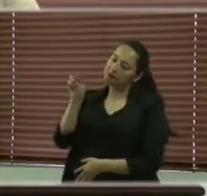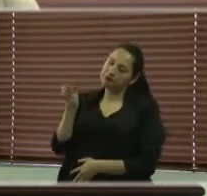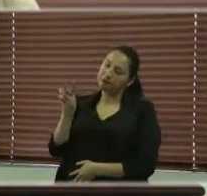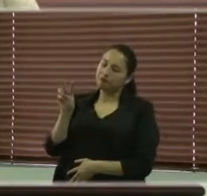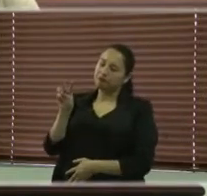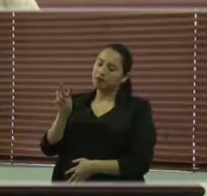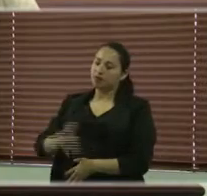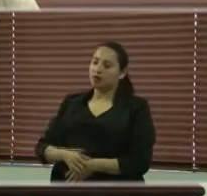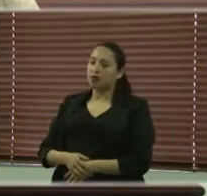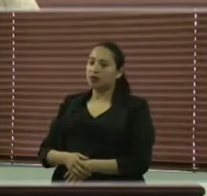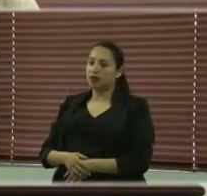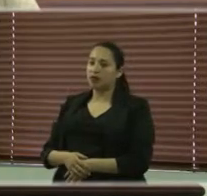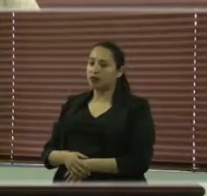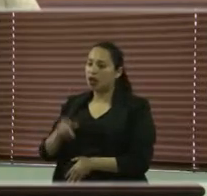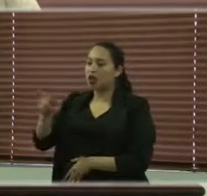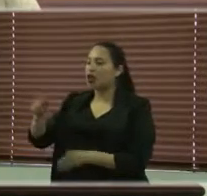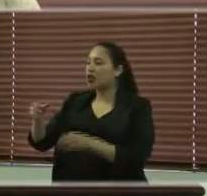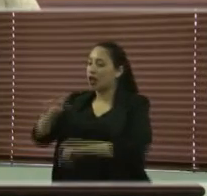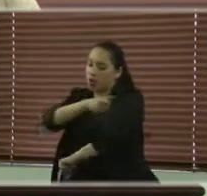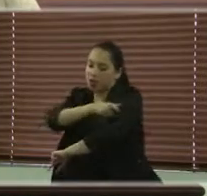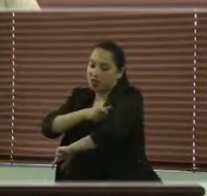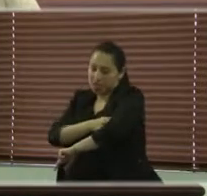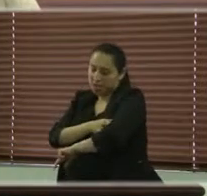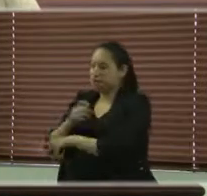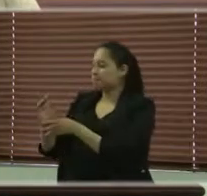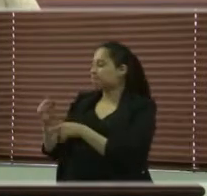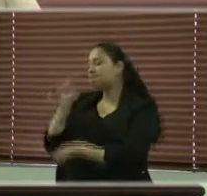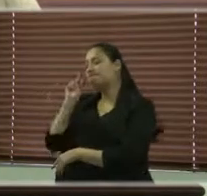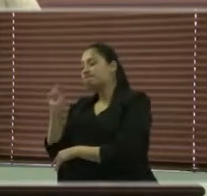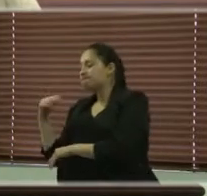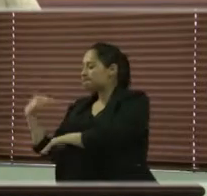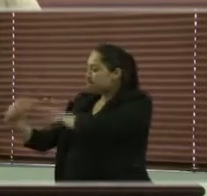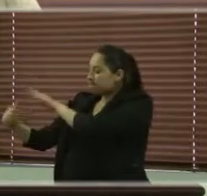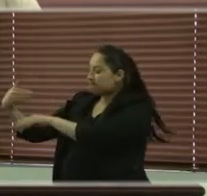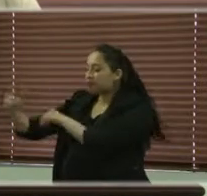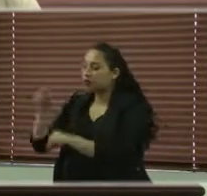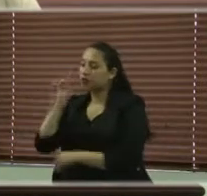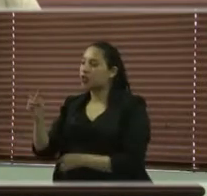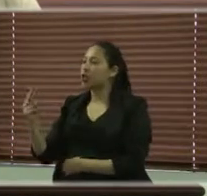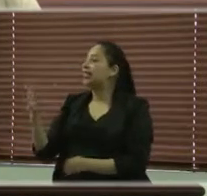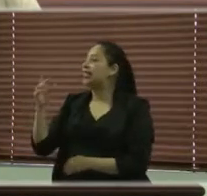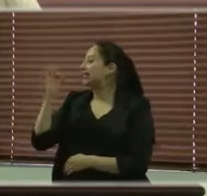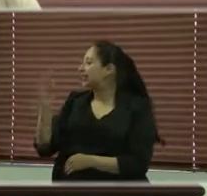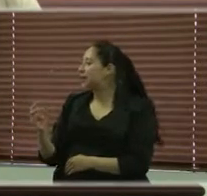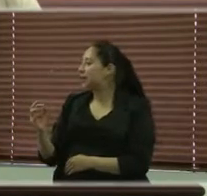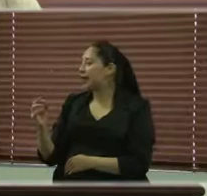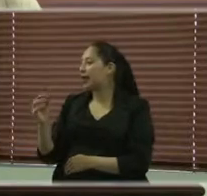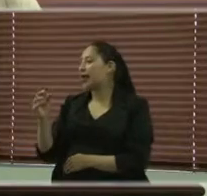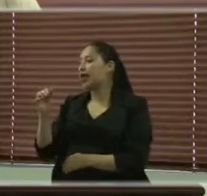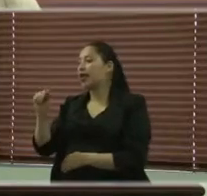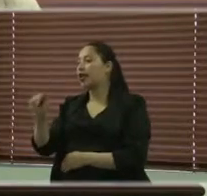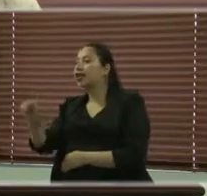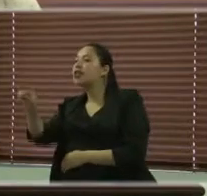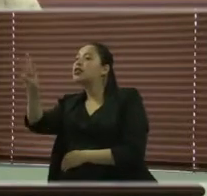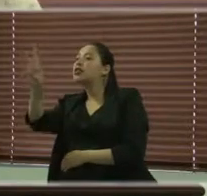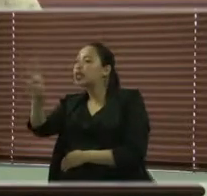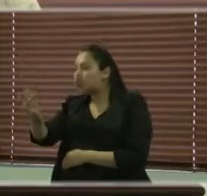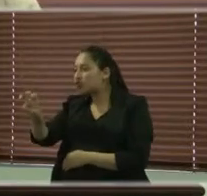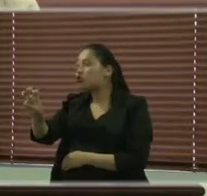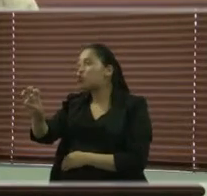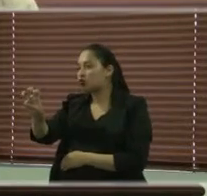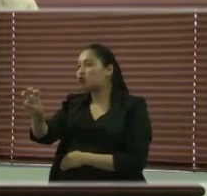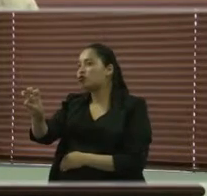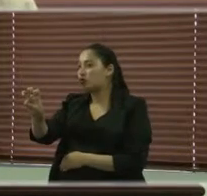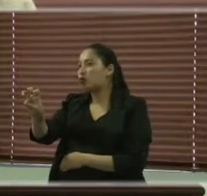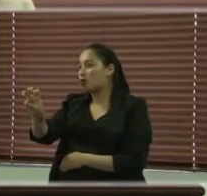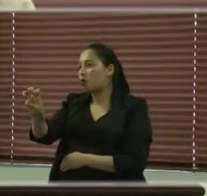hasta ahora de la historia del comité es que más o menos se presentan como el doble candidatos como dieciocho promedio no